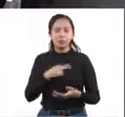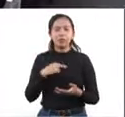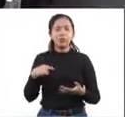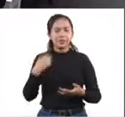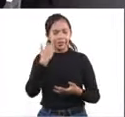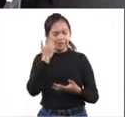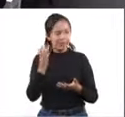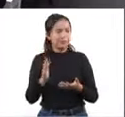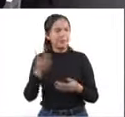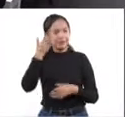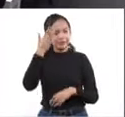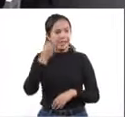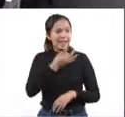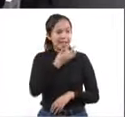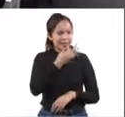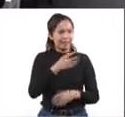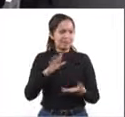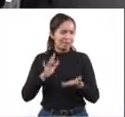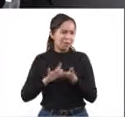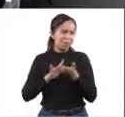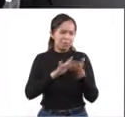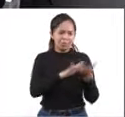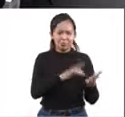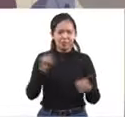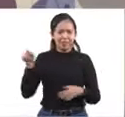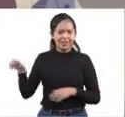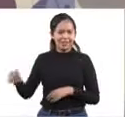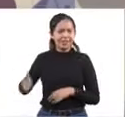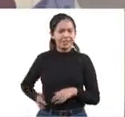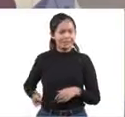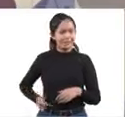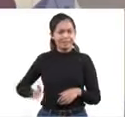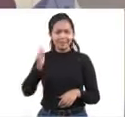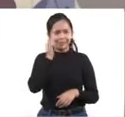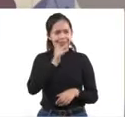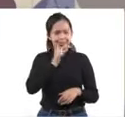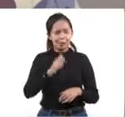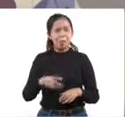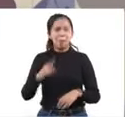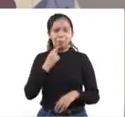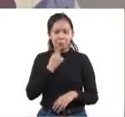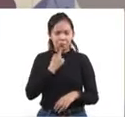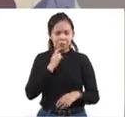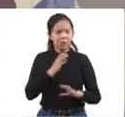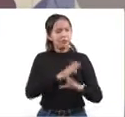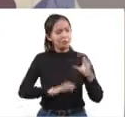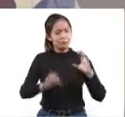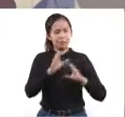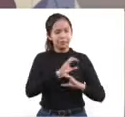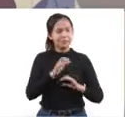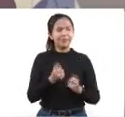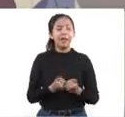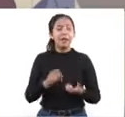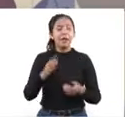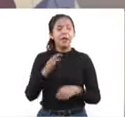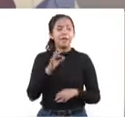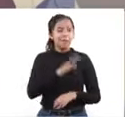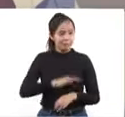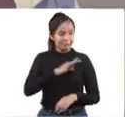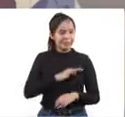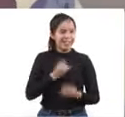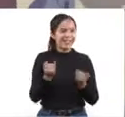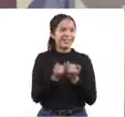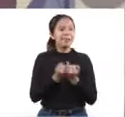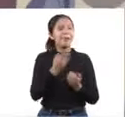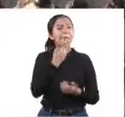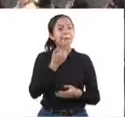del Gobierno de México, del presidente Andrés Manuel López Obrador y de la doctora Claudia Sheinbaum. Muchas felicidades y bienvenidos aquí a su